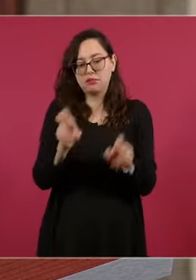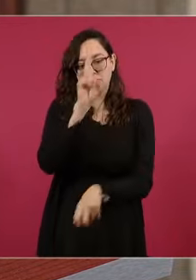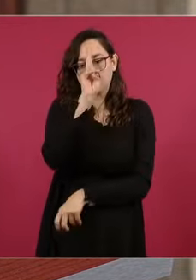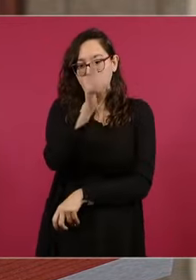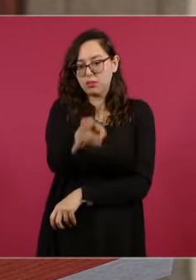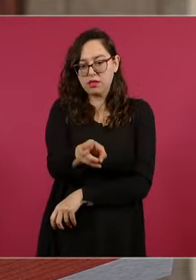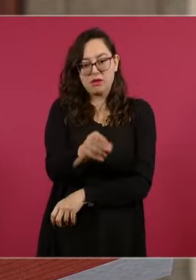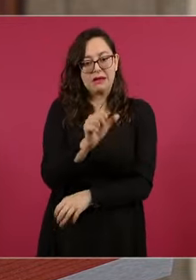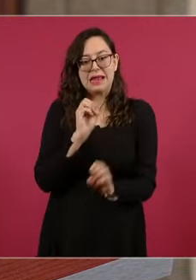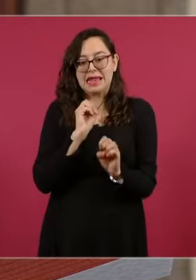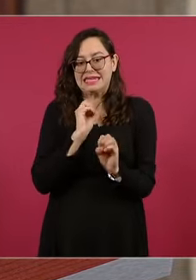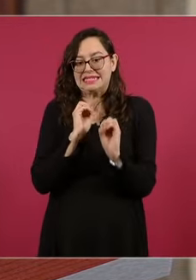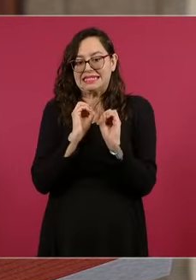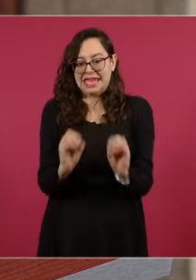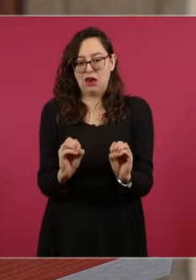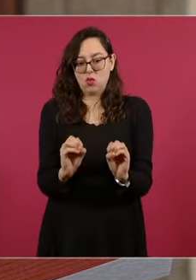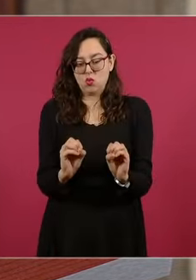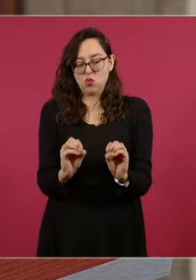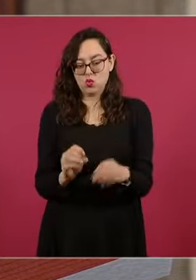Nada.